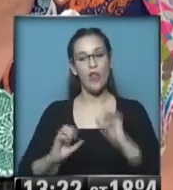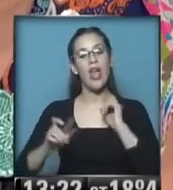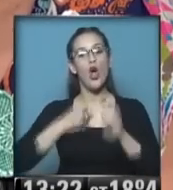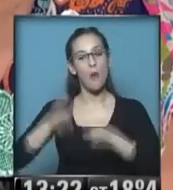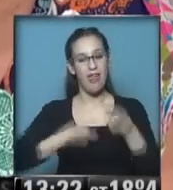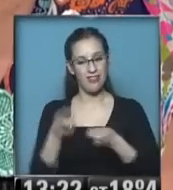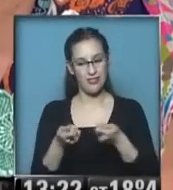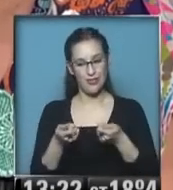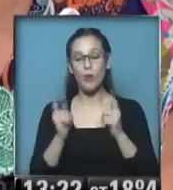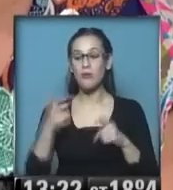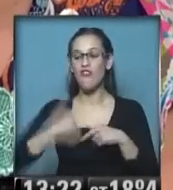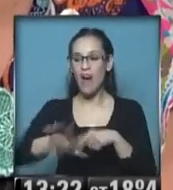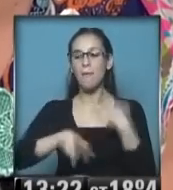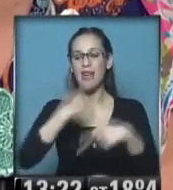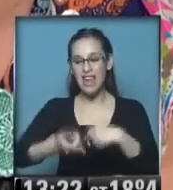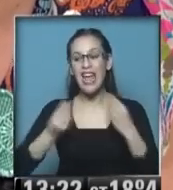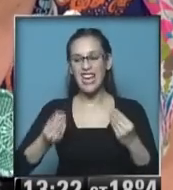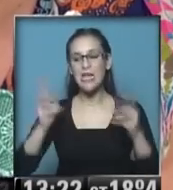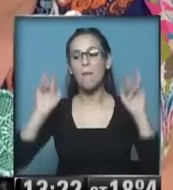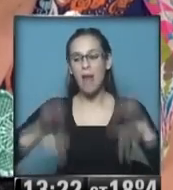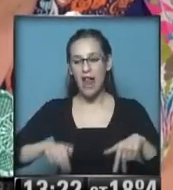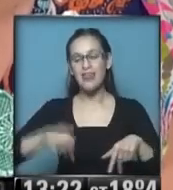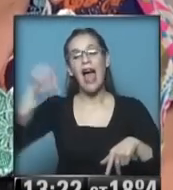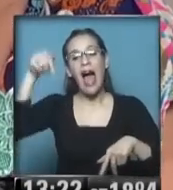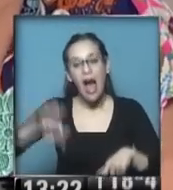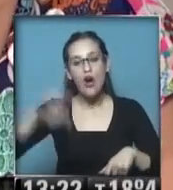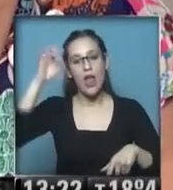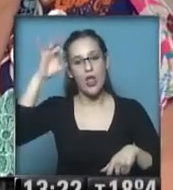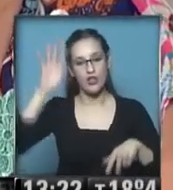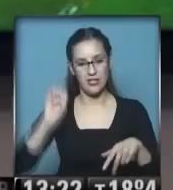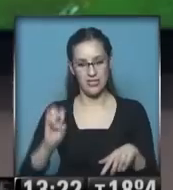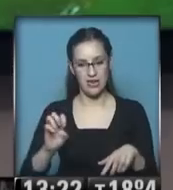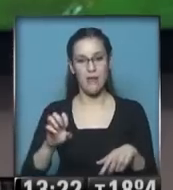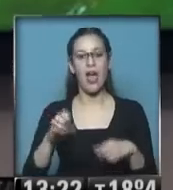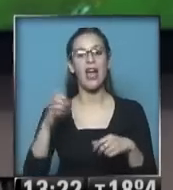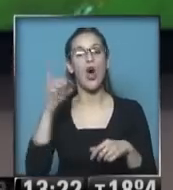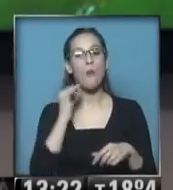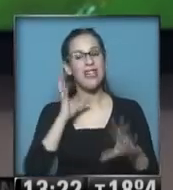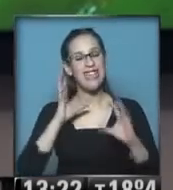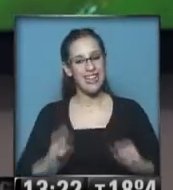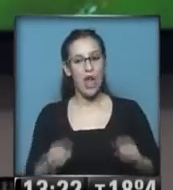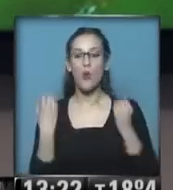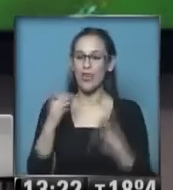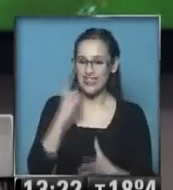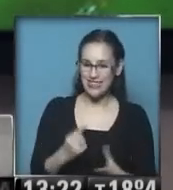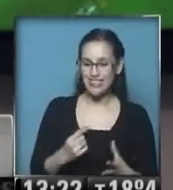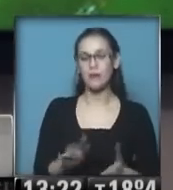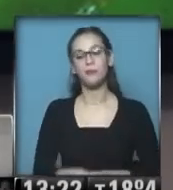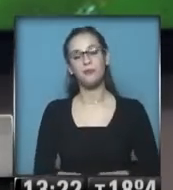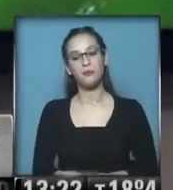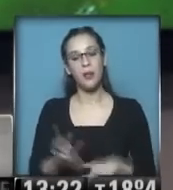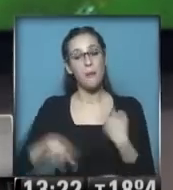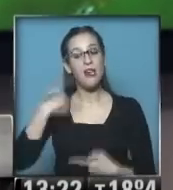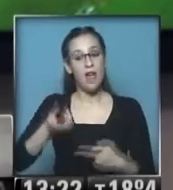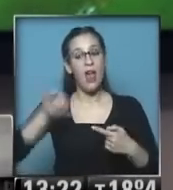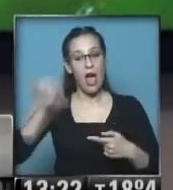comienza a regir a partir de mañana el plan ahora 12 qué tal cómo va secretario qué tal Buenos días y sí efectivamente mañana empieza